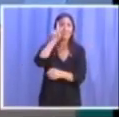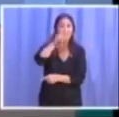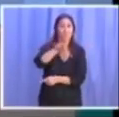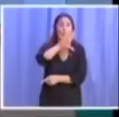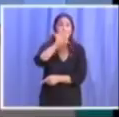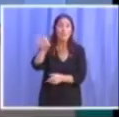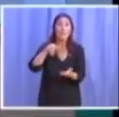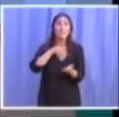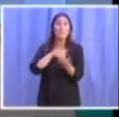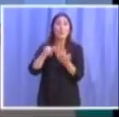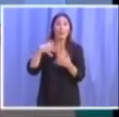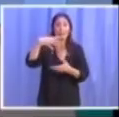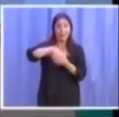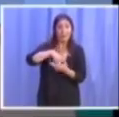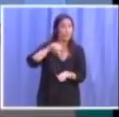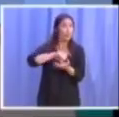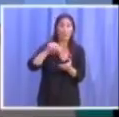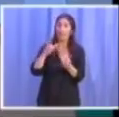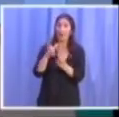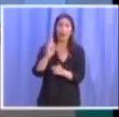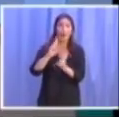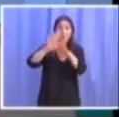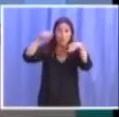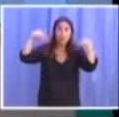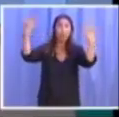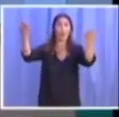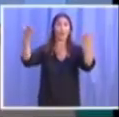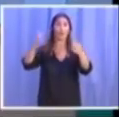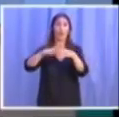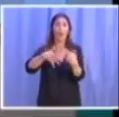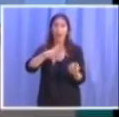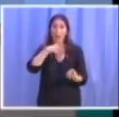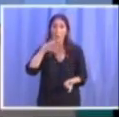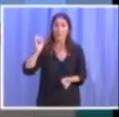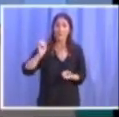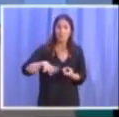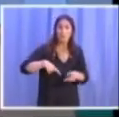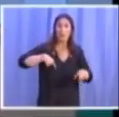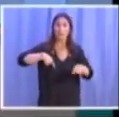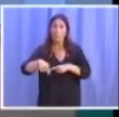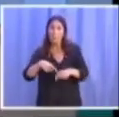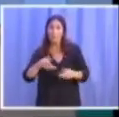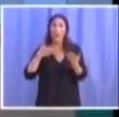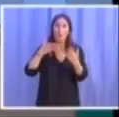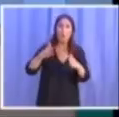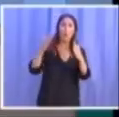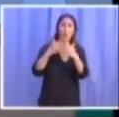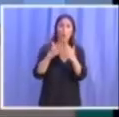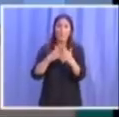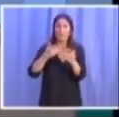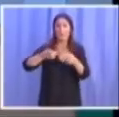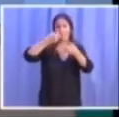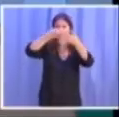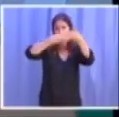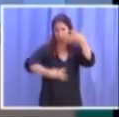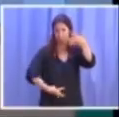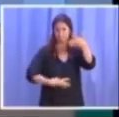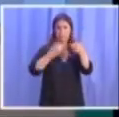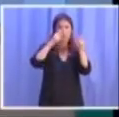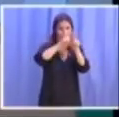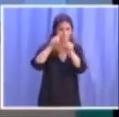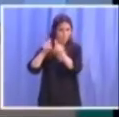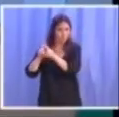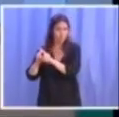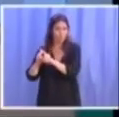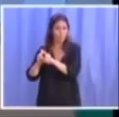van fuera de Granada, que no tributan en Granada, en agua, basura, transportes, ayuda a domicilio y muchísimas más empresas.